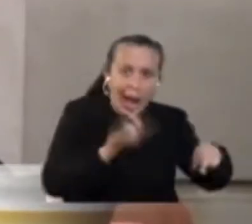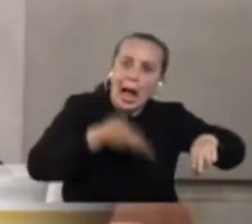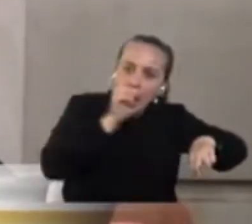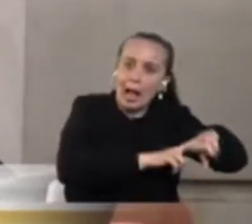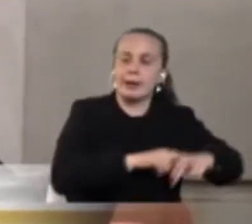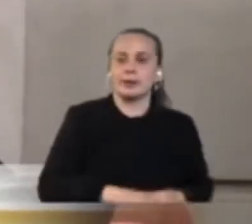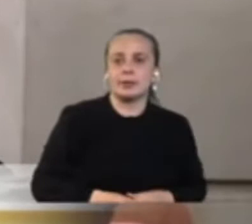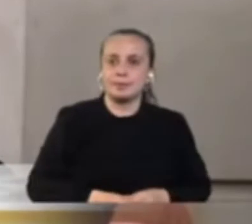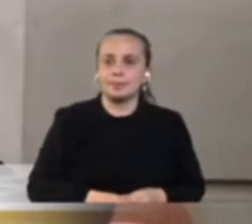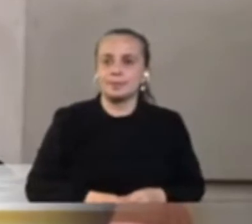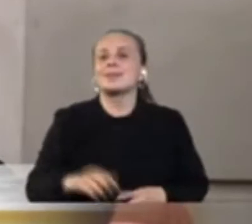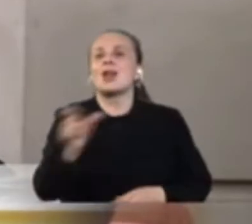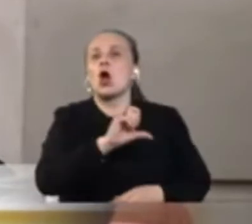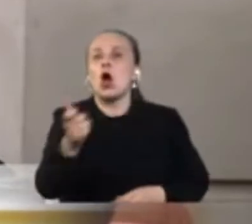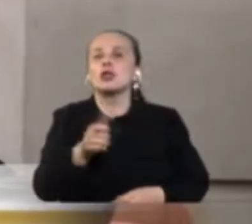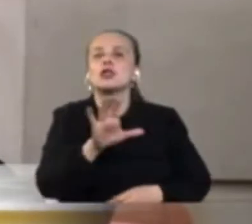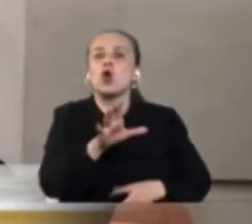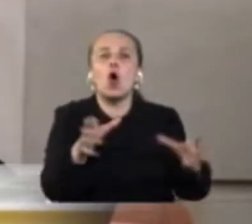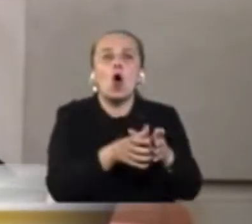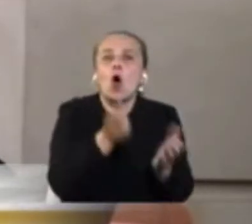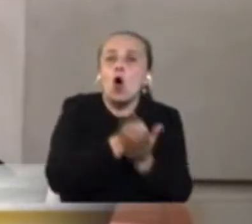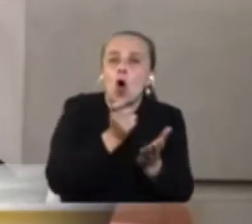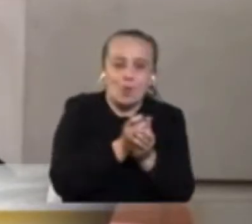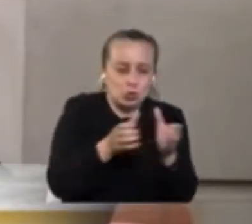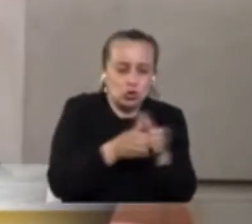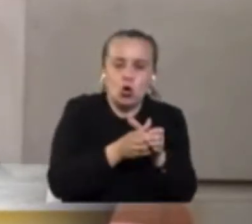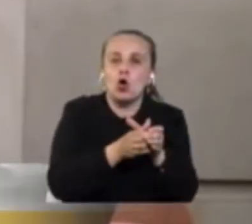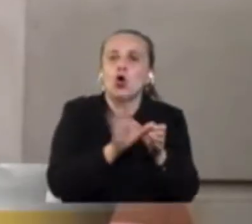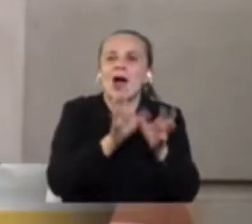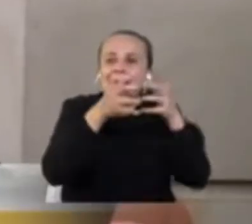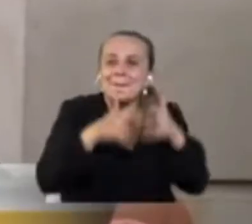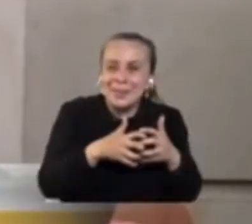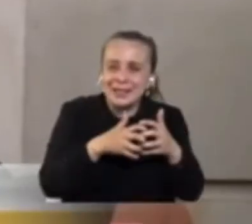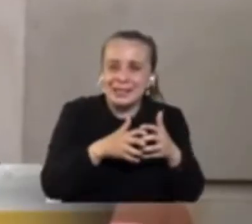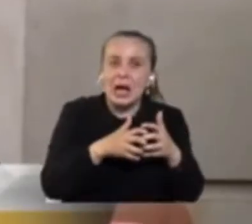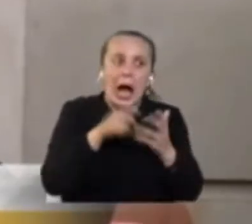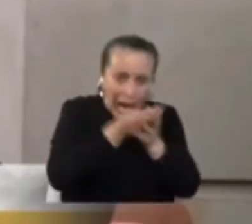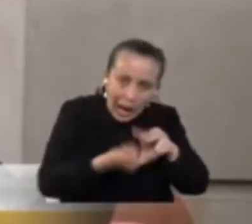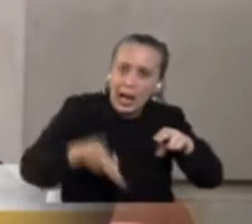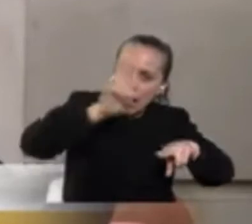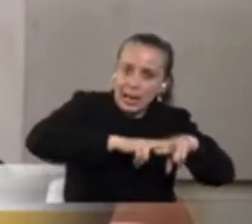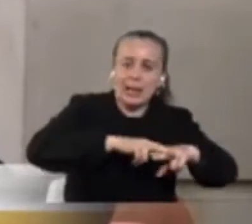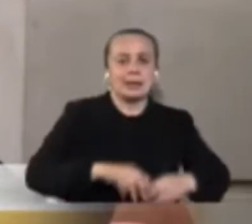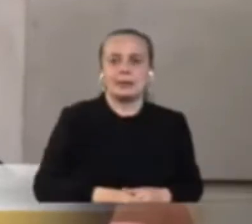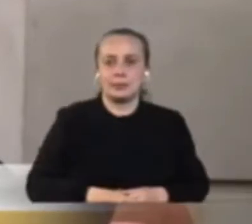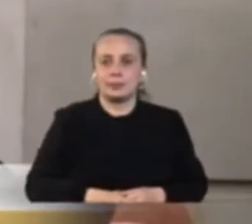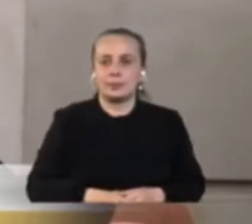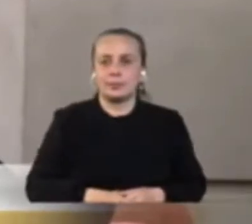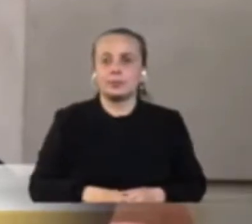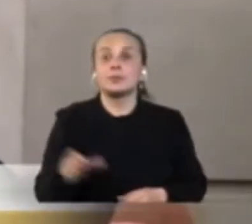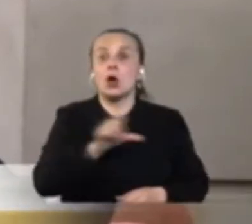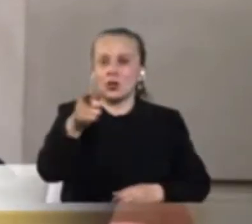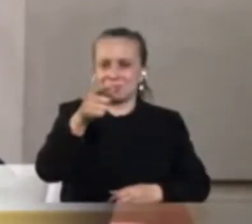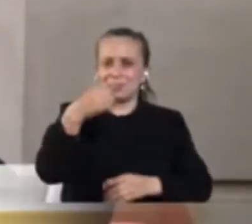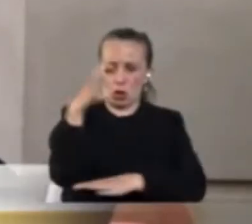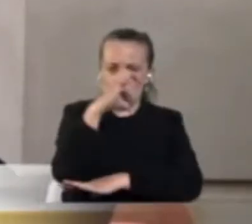los dividendos, que es una forma de destruir las empresas. Por ejemplo, las importaciones